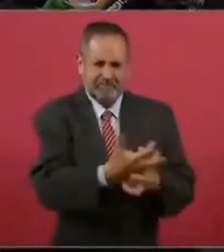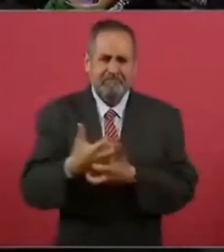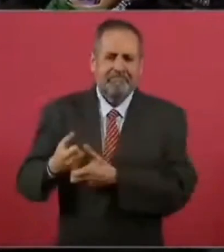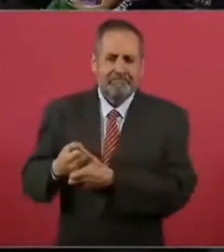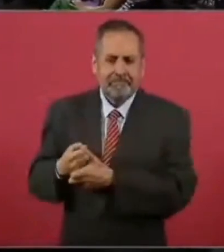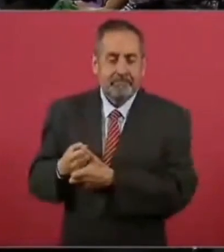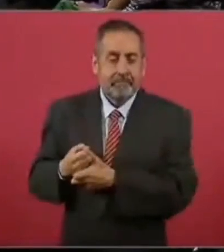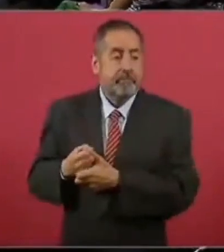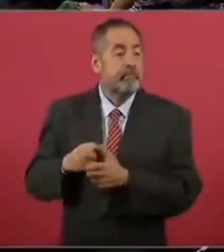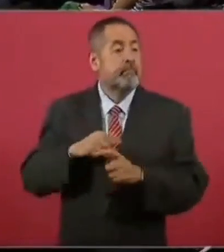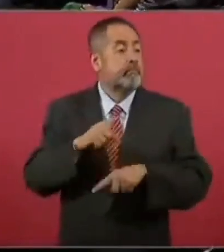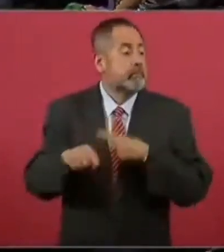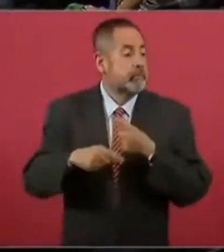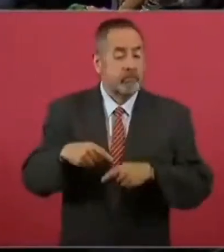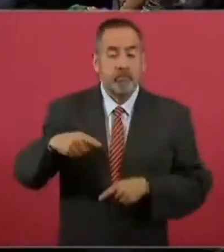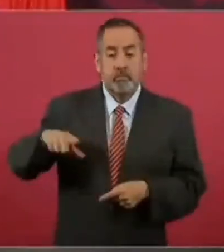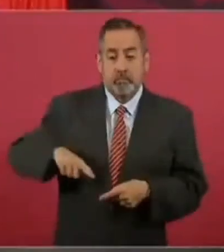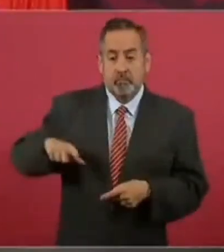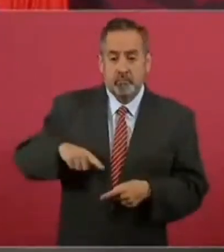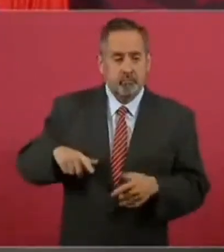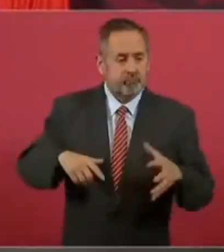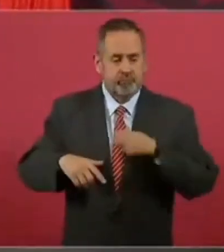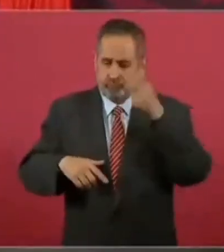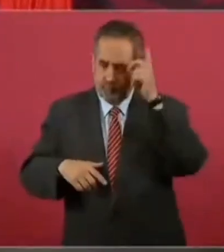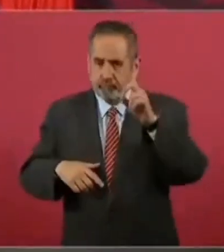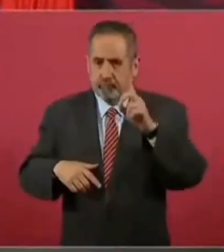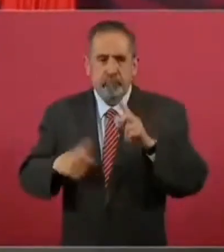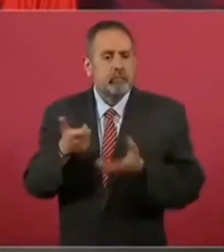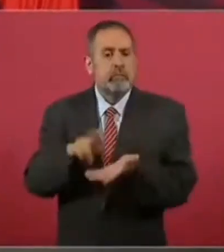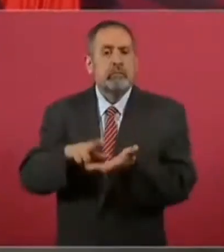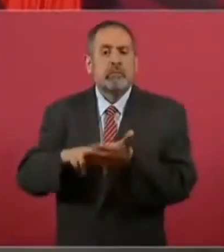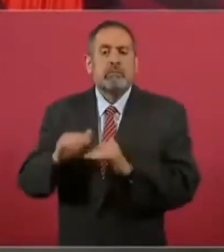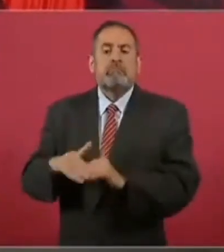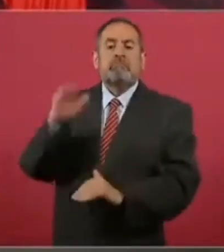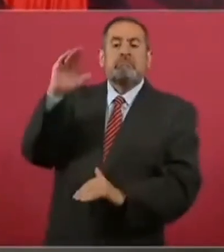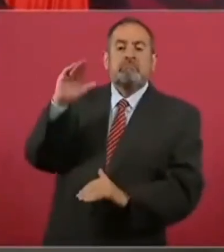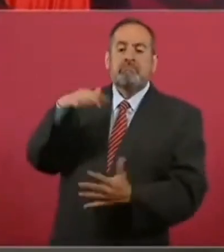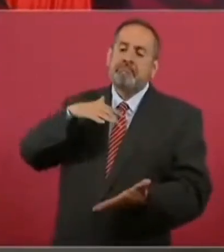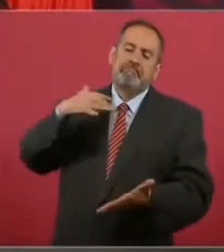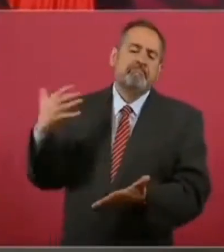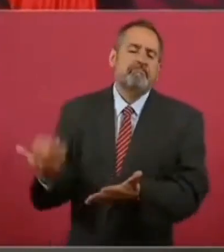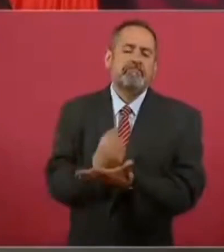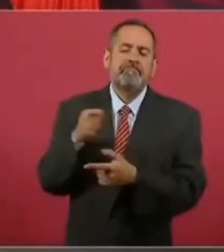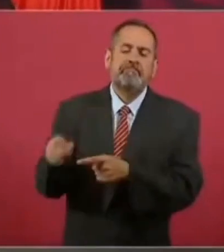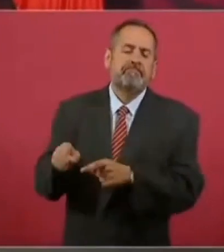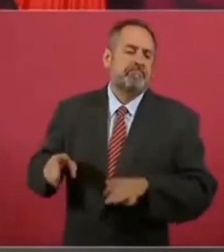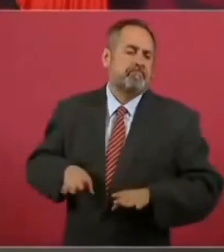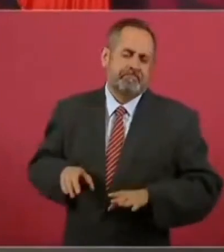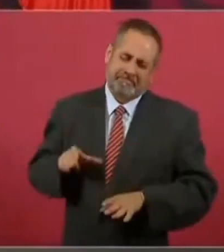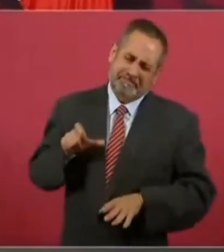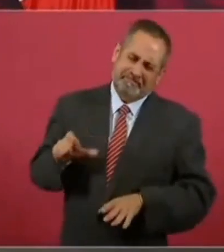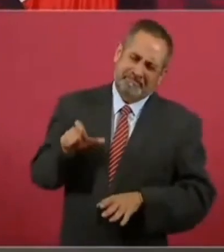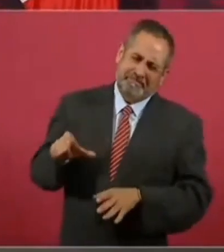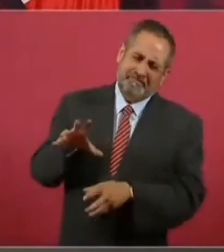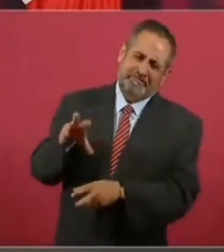luego el gobierno las adquiere y ganan muchísimo